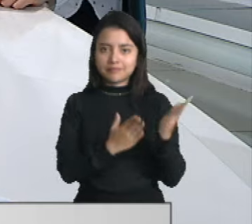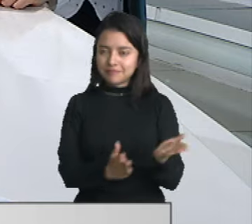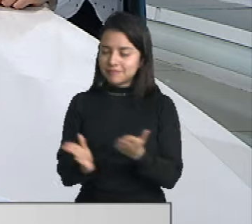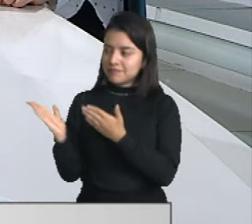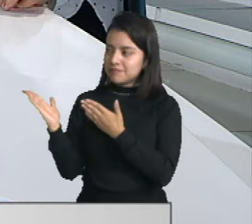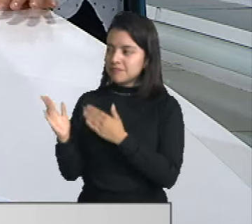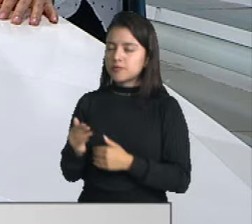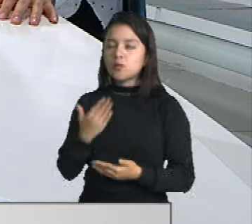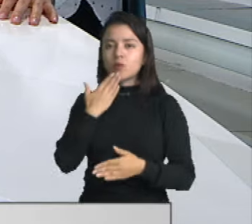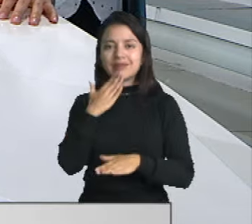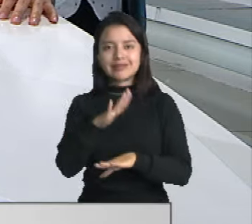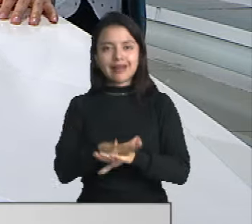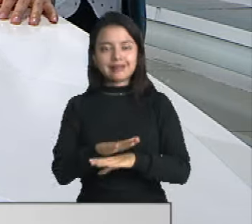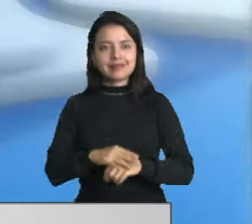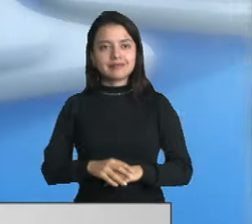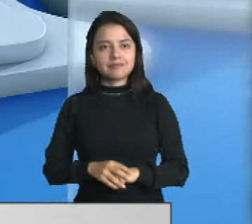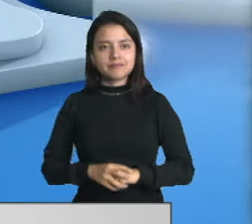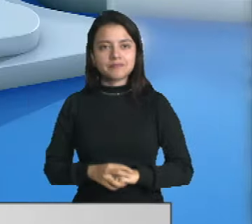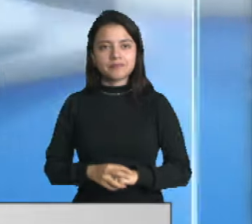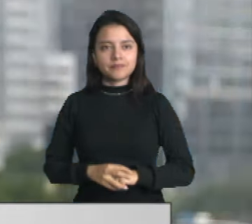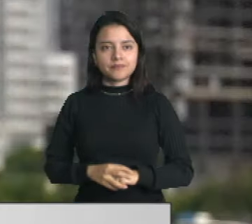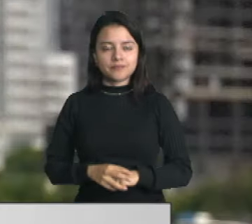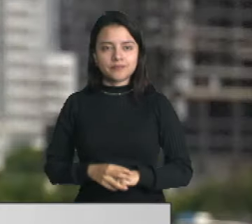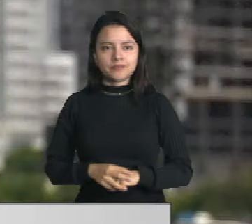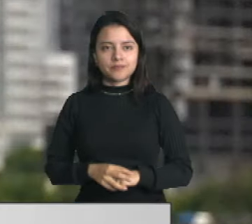Rojas. Juan Armando, buenas tardes.